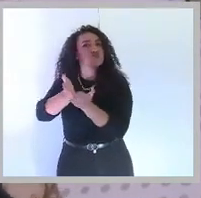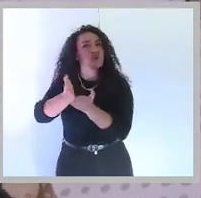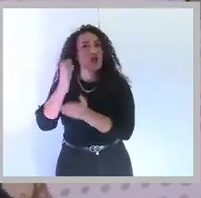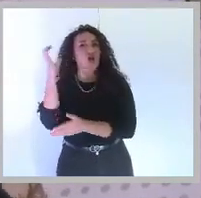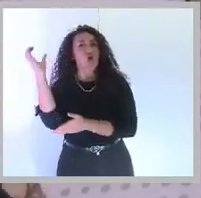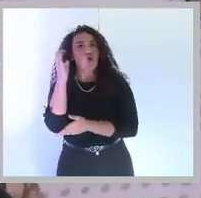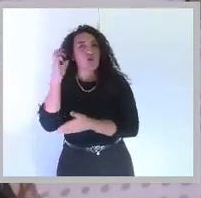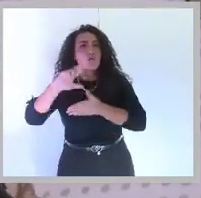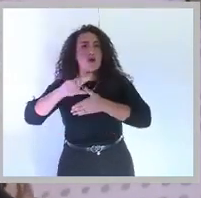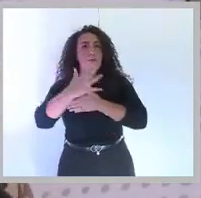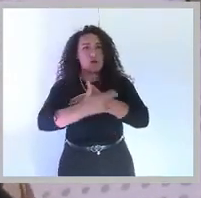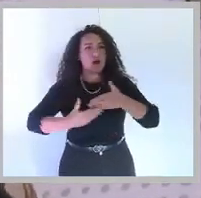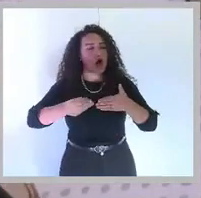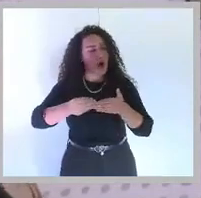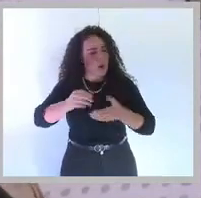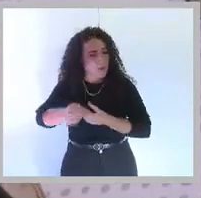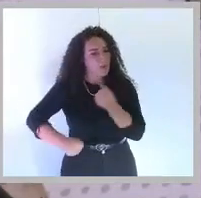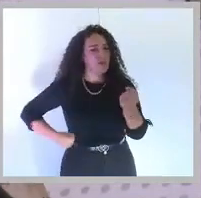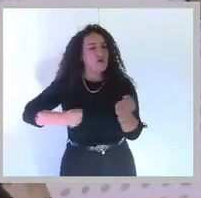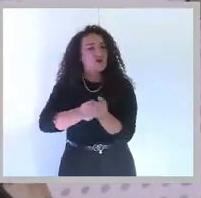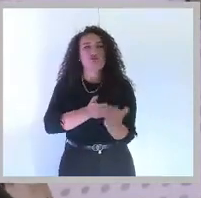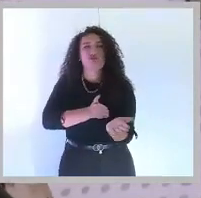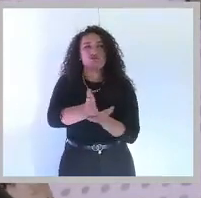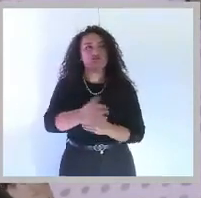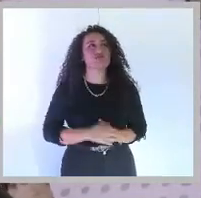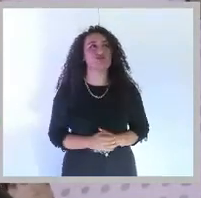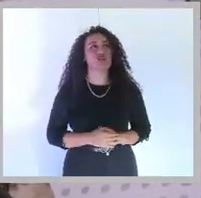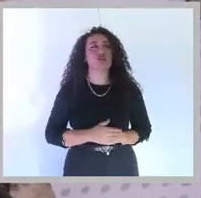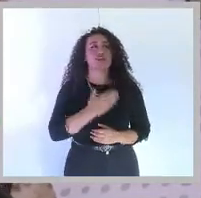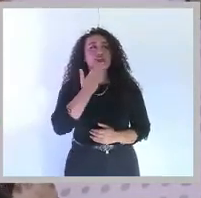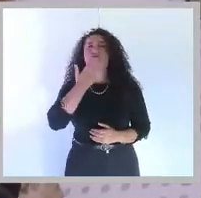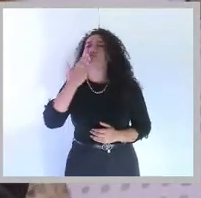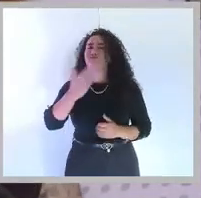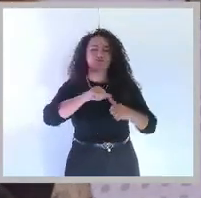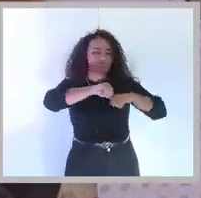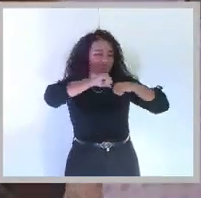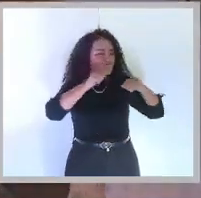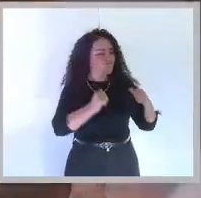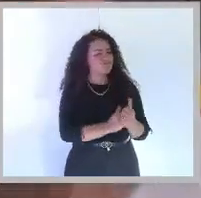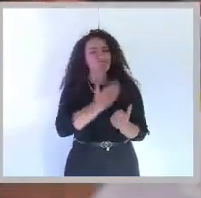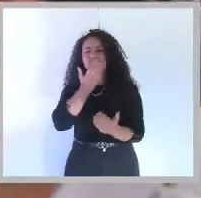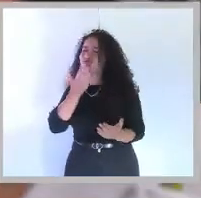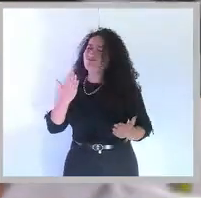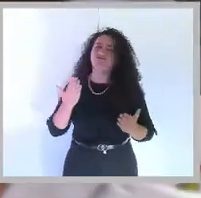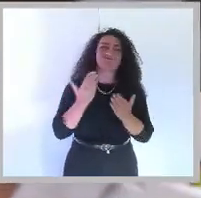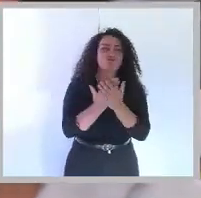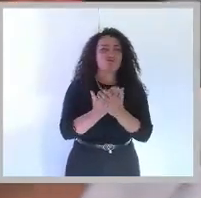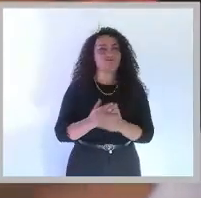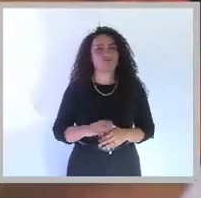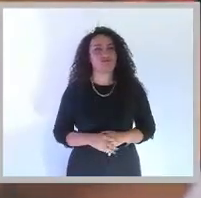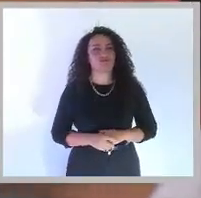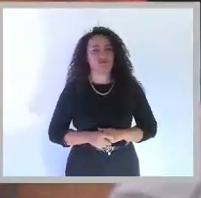Latina. Muchísimas gracias de corazón por recibirme aquí hoy. Gracias.